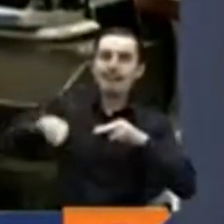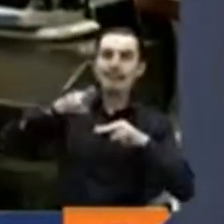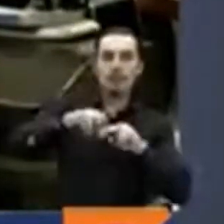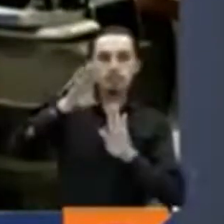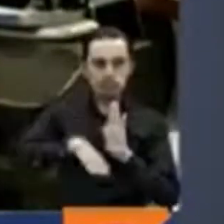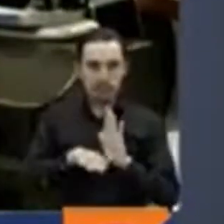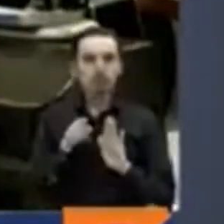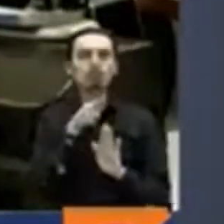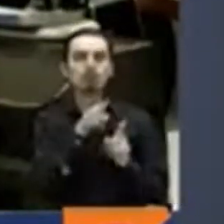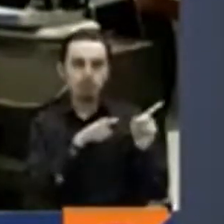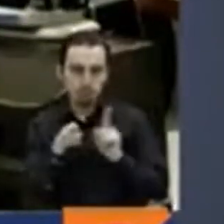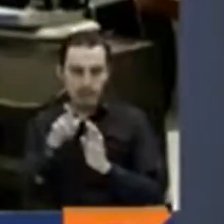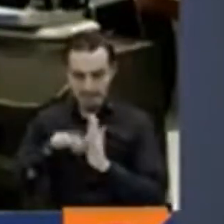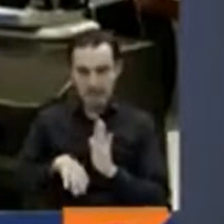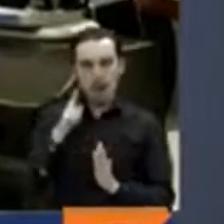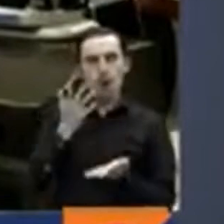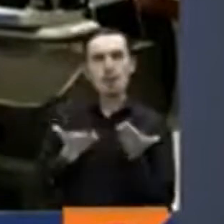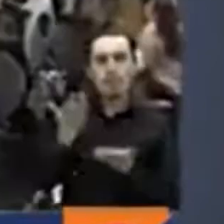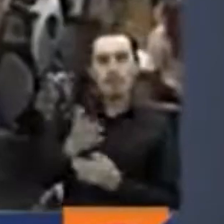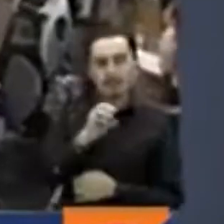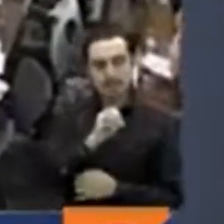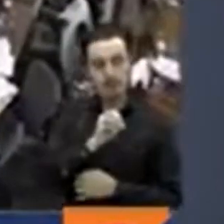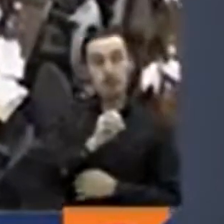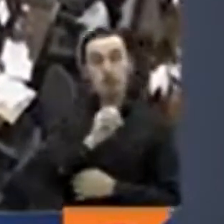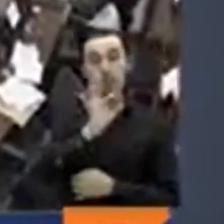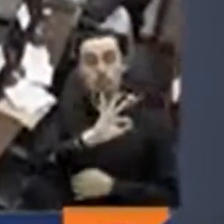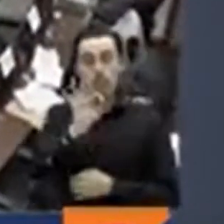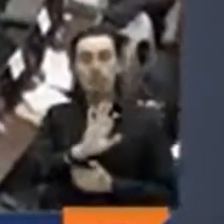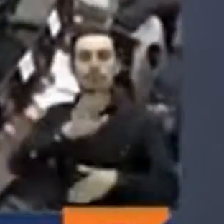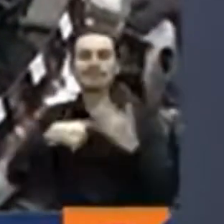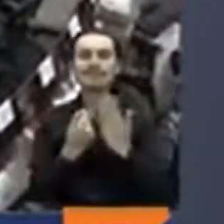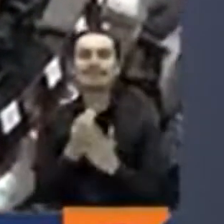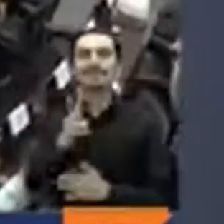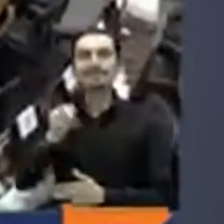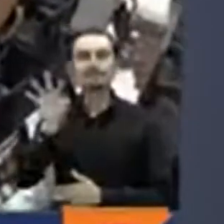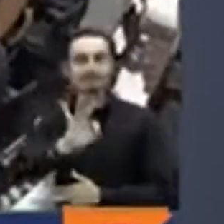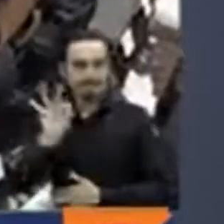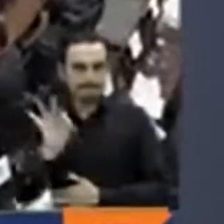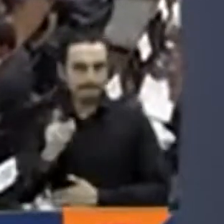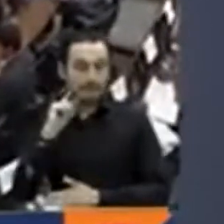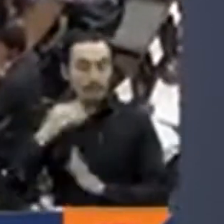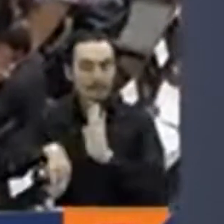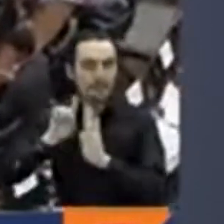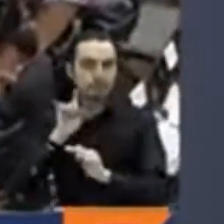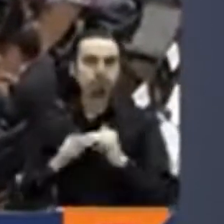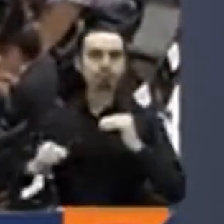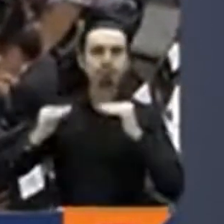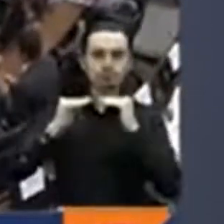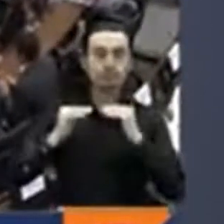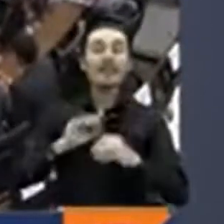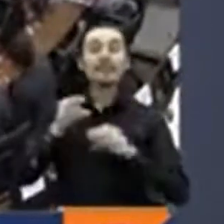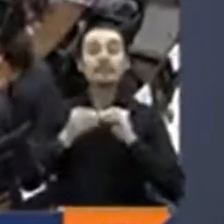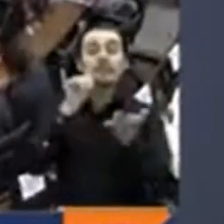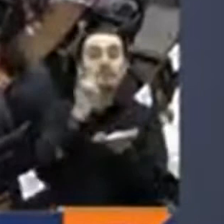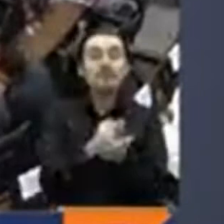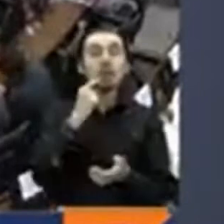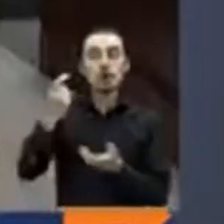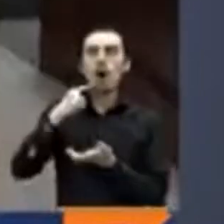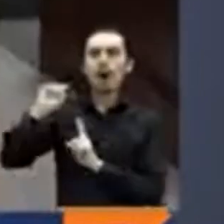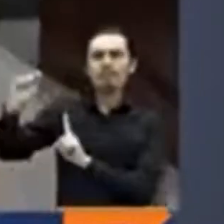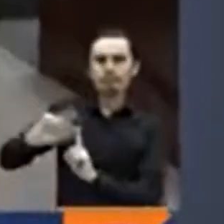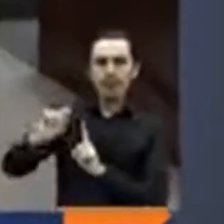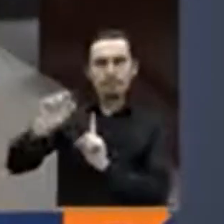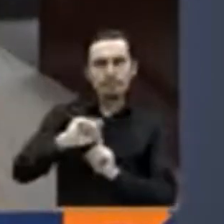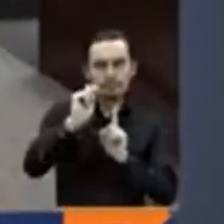los dividendos. Será de un promedio desde 0% hasta el 20%, ese será su tope máximo, y también en las ganancias ocasionales